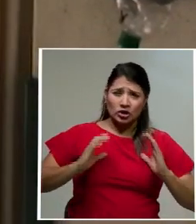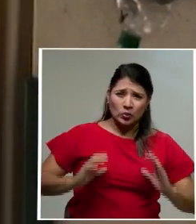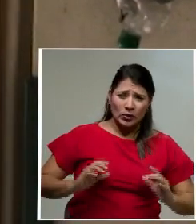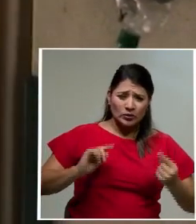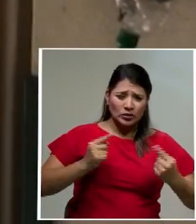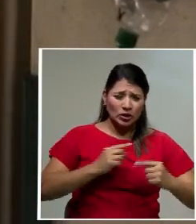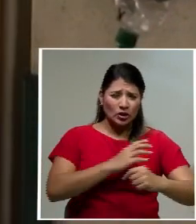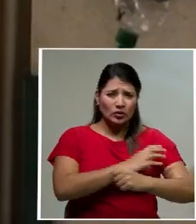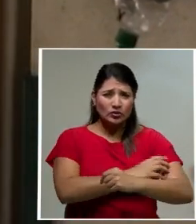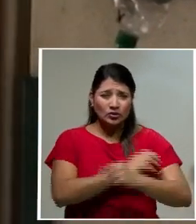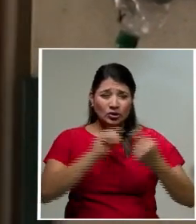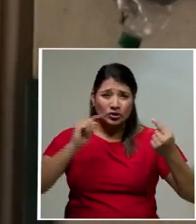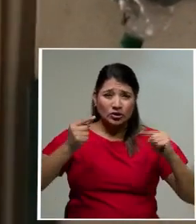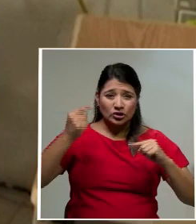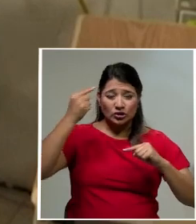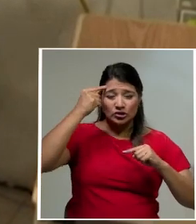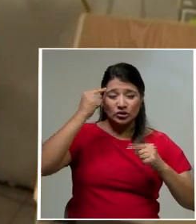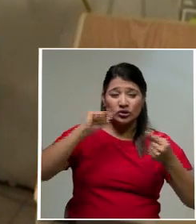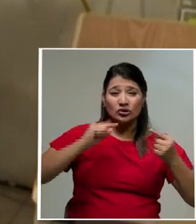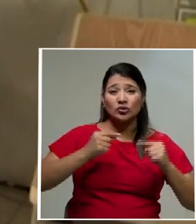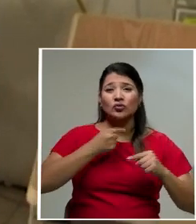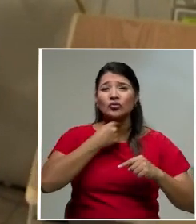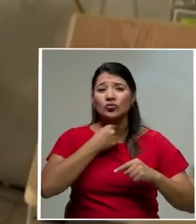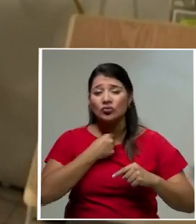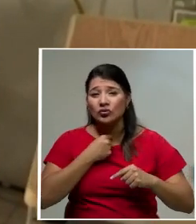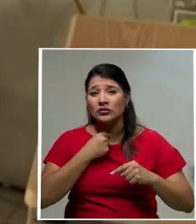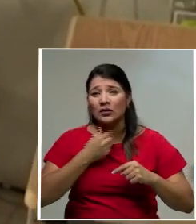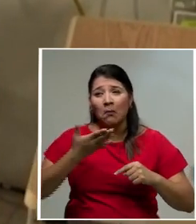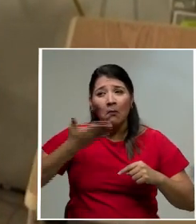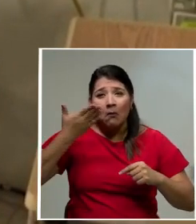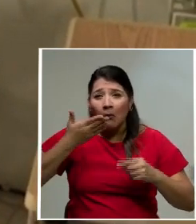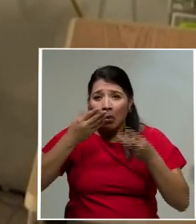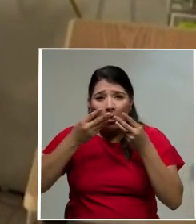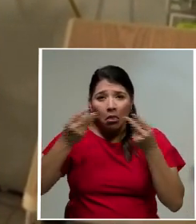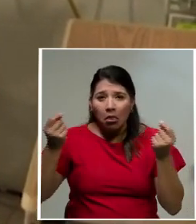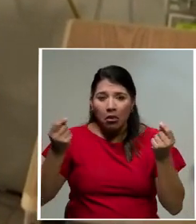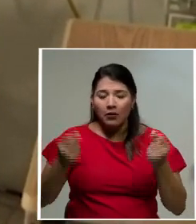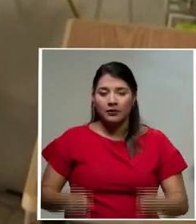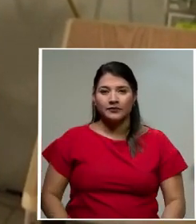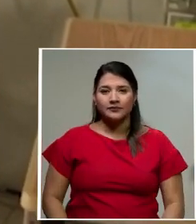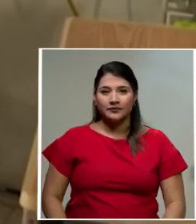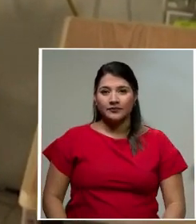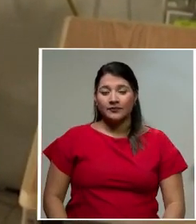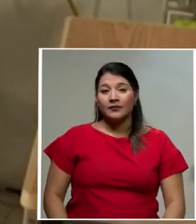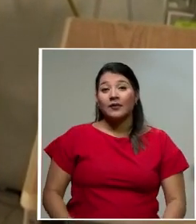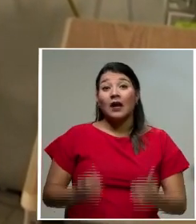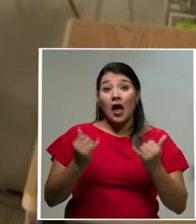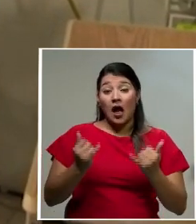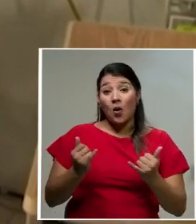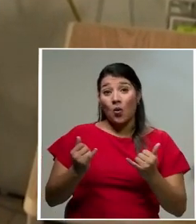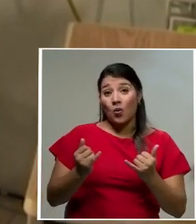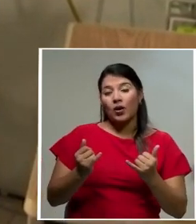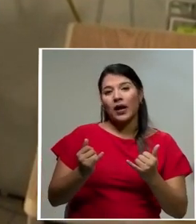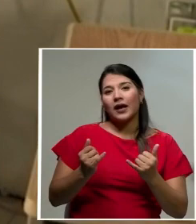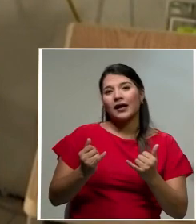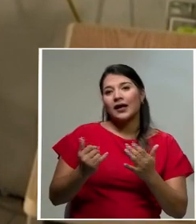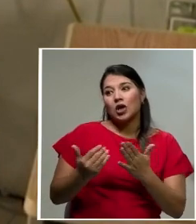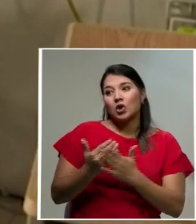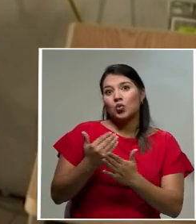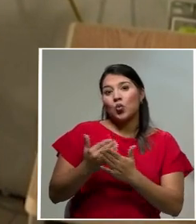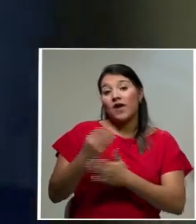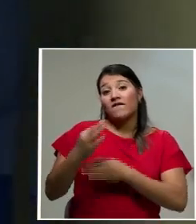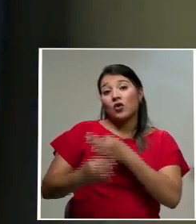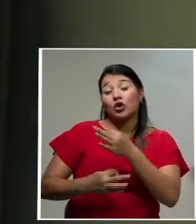de cabeza, dolor de garganta y pérdida de olfato. El linaje COVID